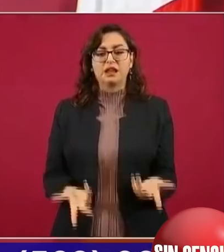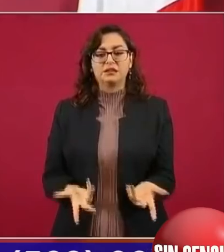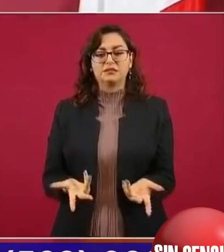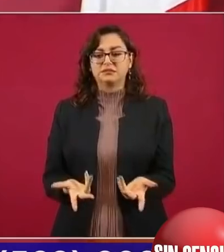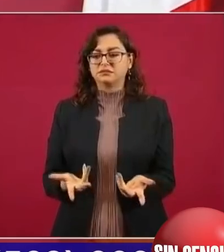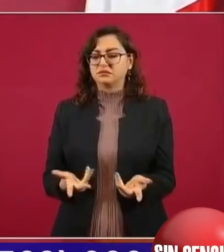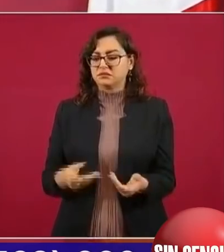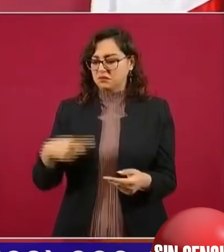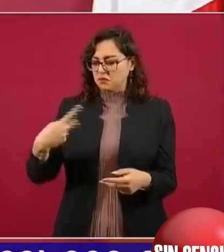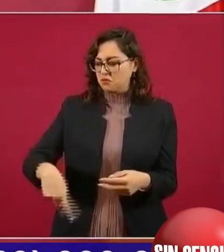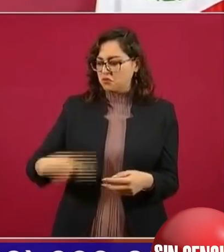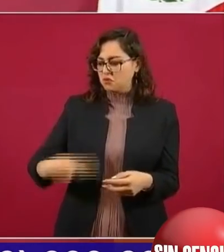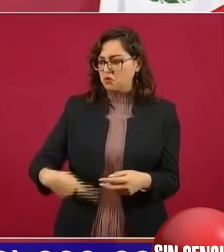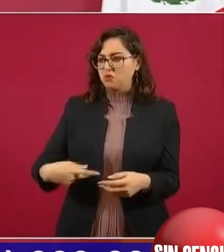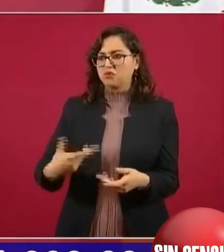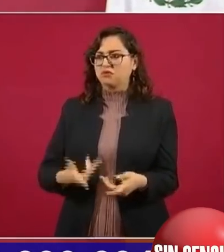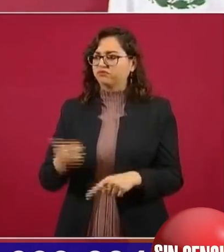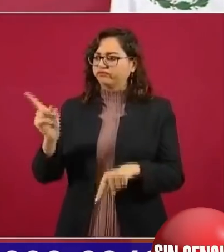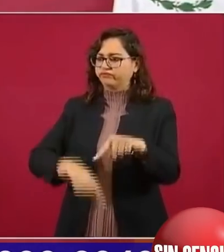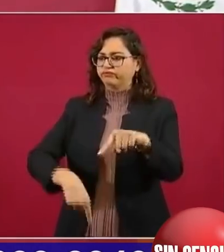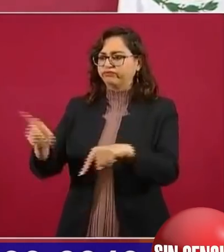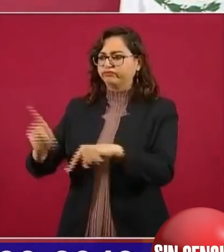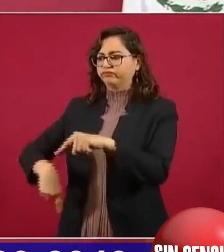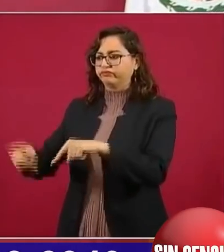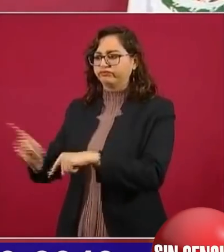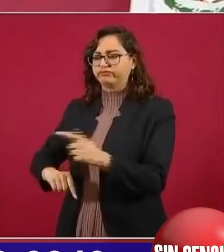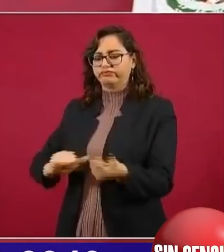privatizar, saquear,